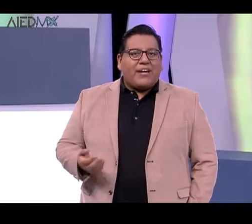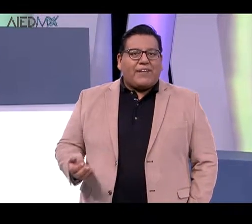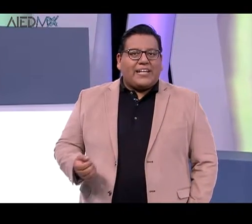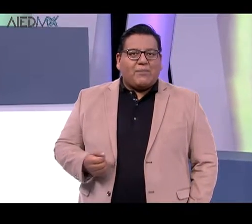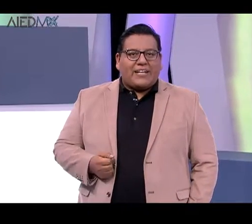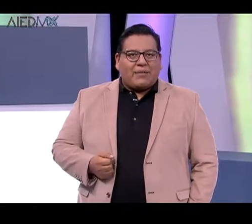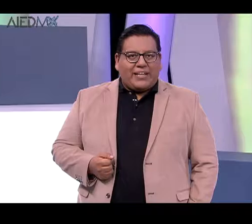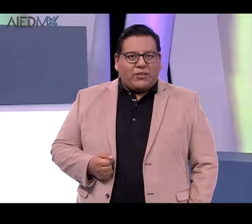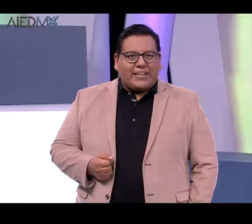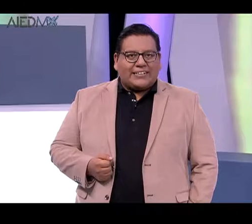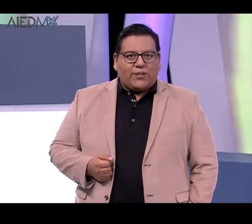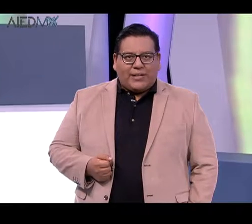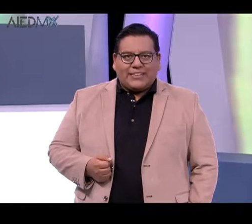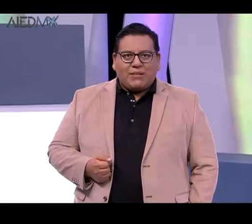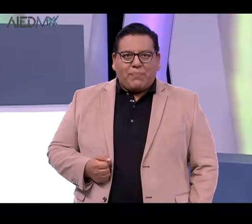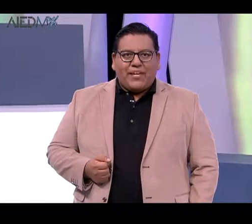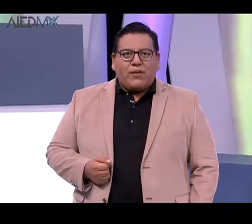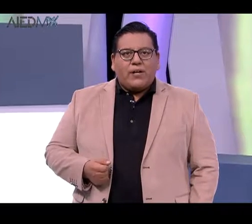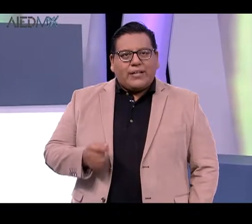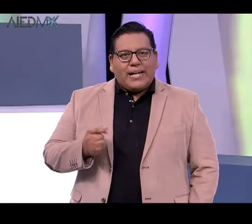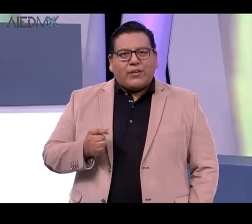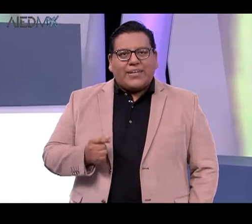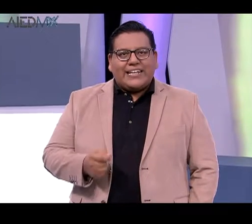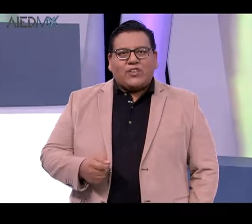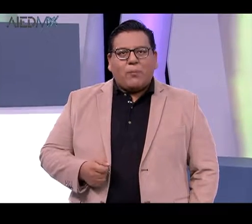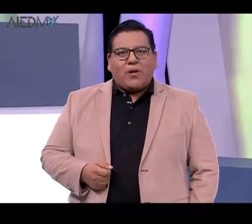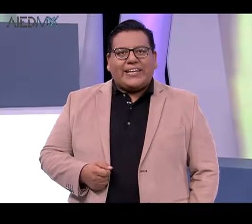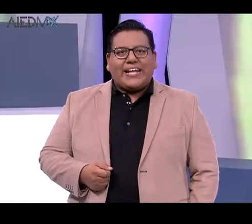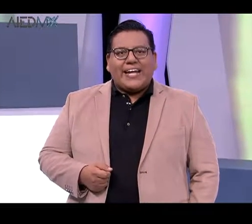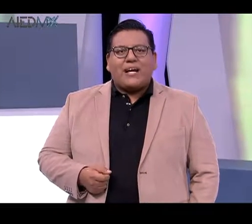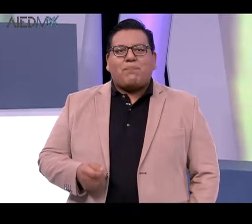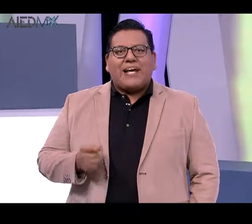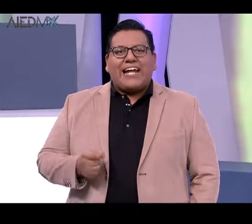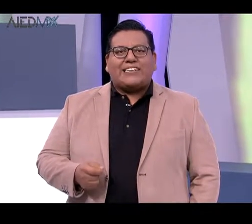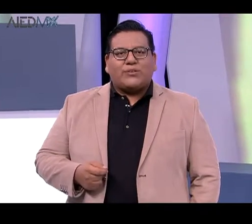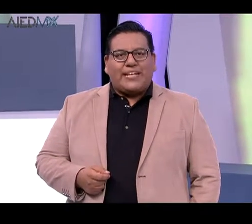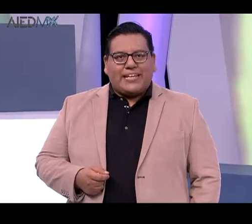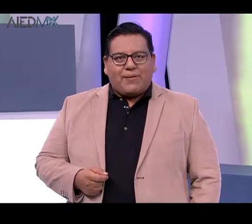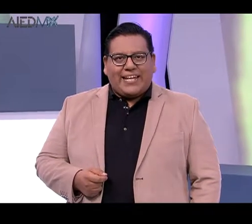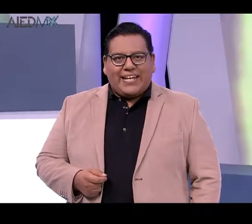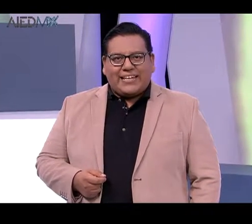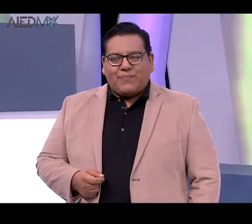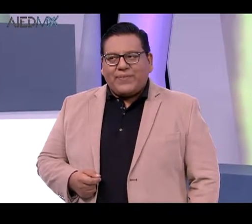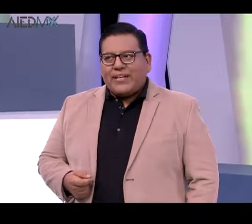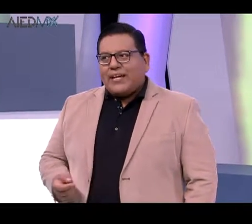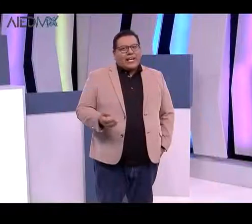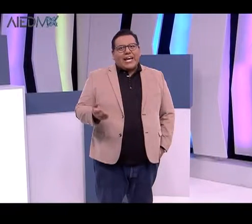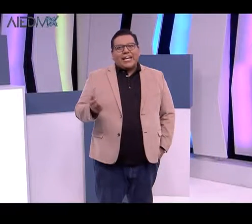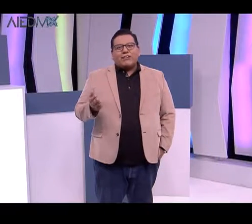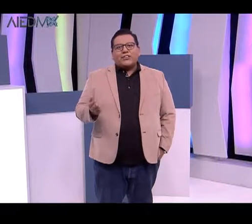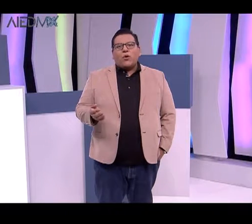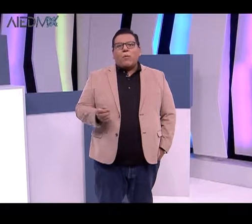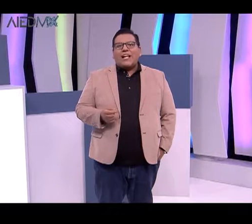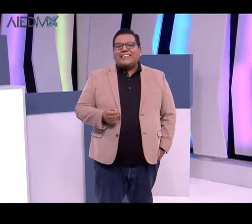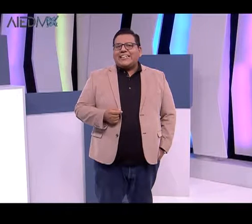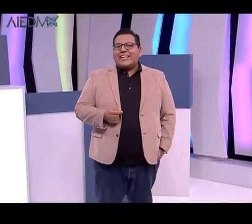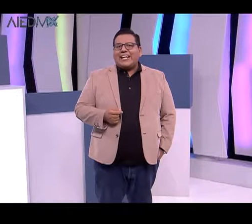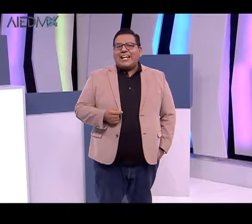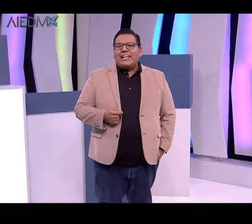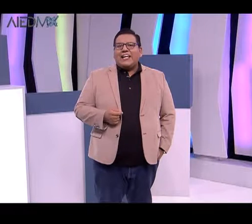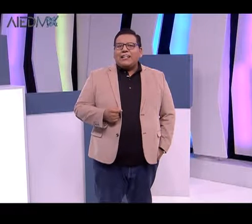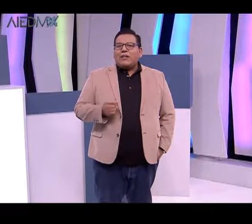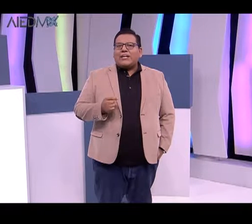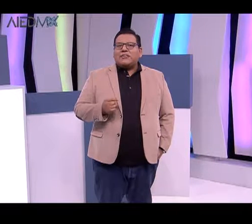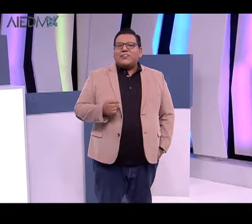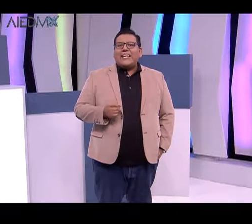Hidalgo, jefa del Departamento de Gestión y Desempeño de la Coordinación Politécnica para la Sustentabilidad. Ella nos dio un balance